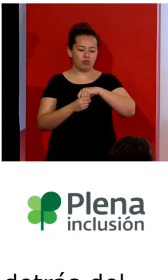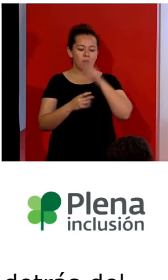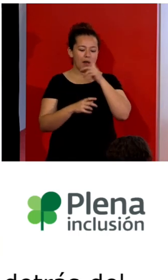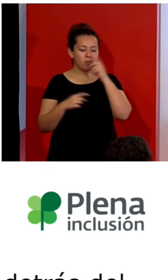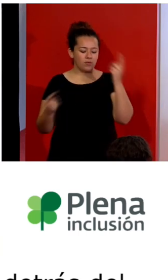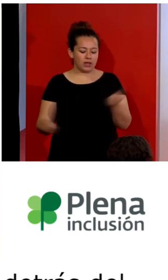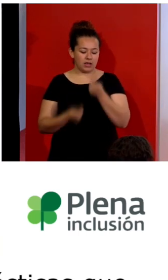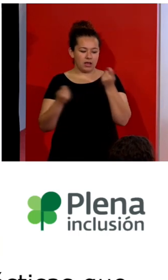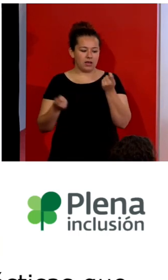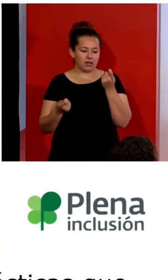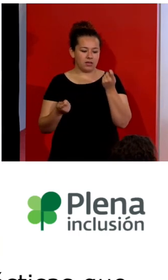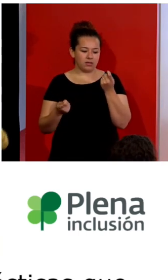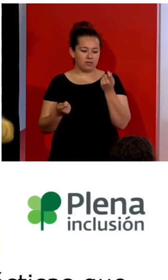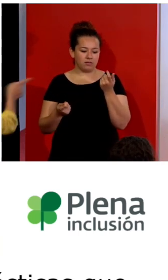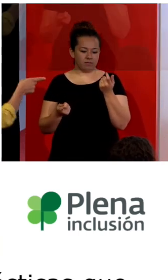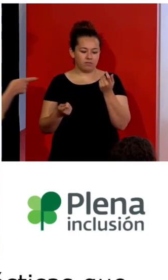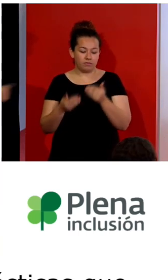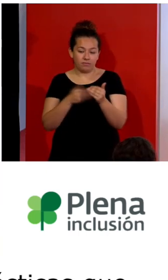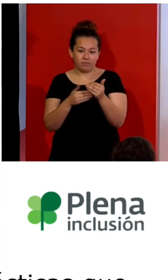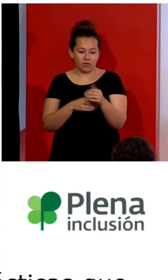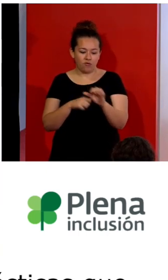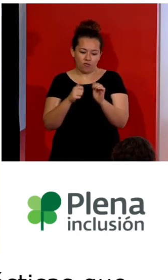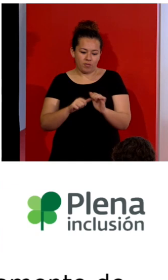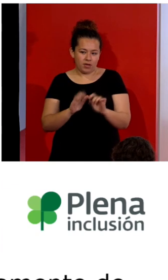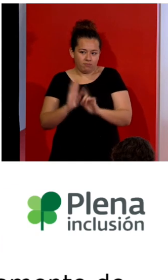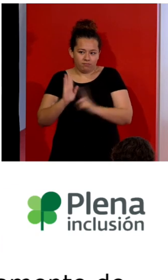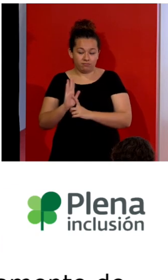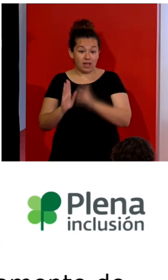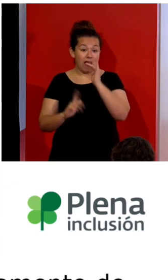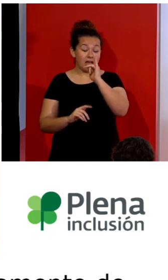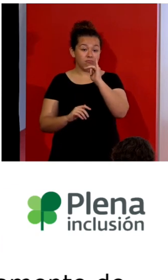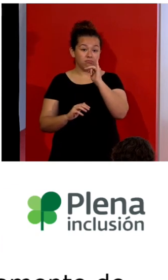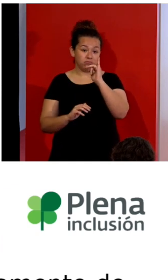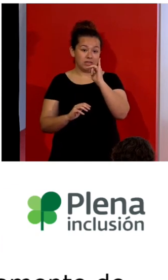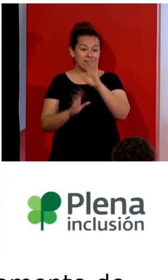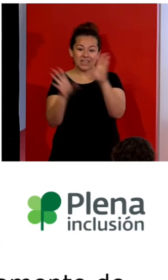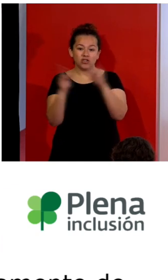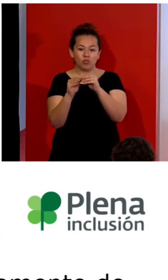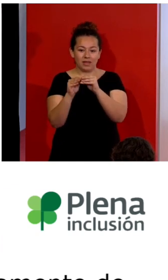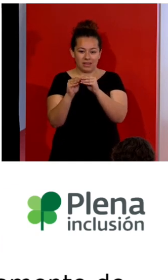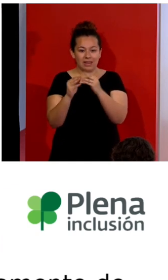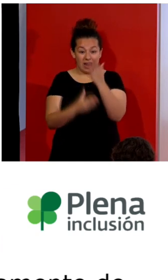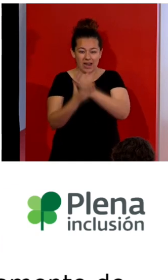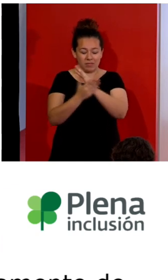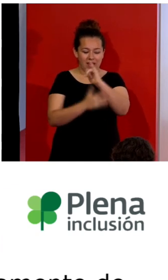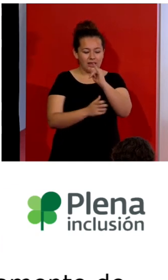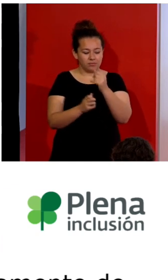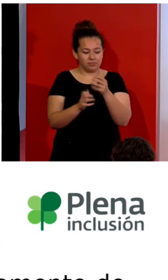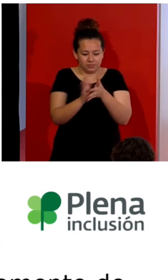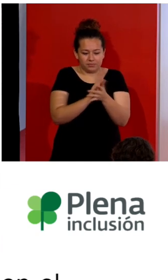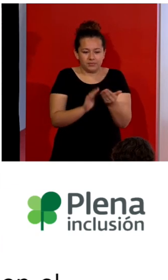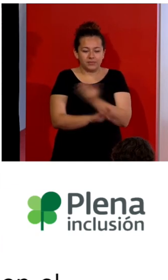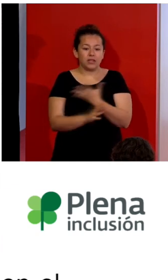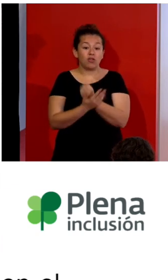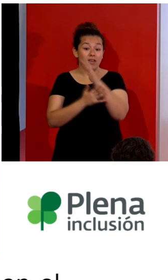publicar próximamente de manera integral. Tenéis un adelanto en el resumen ejecutivo de la carpeta y este informe